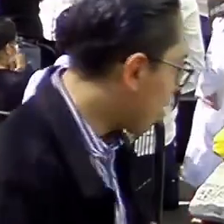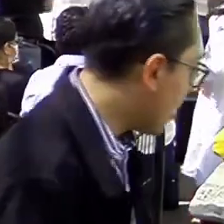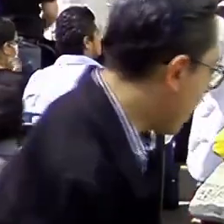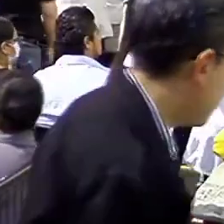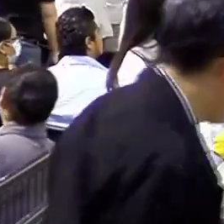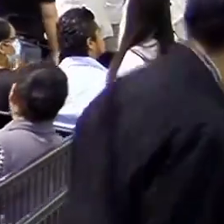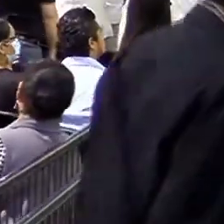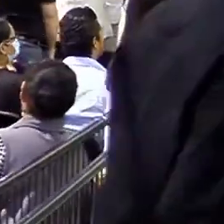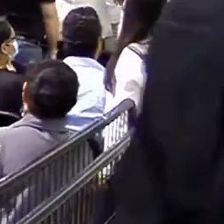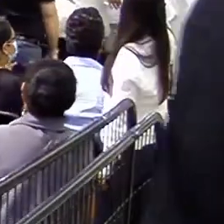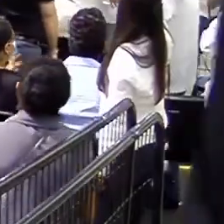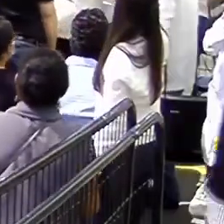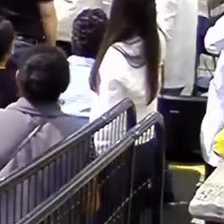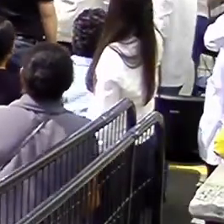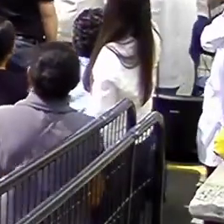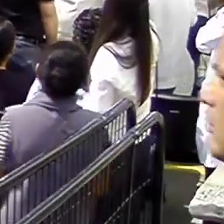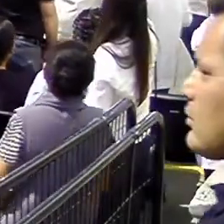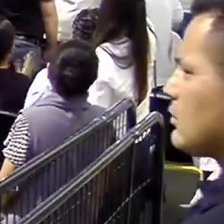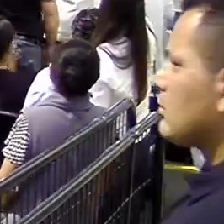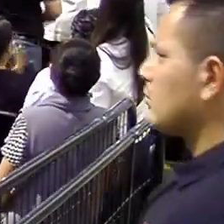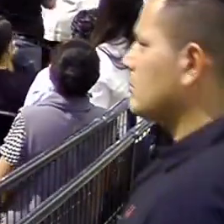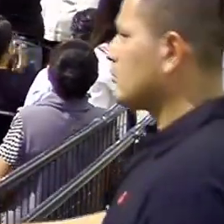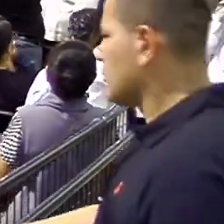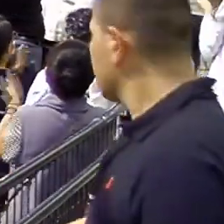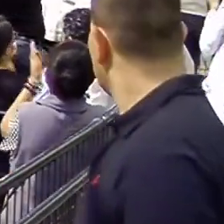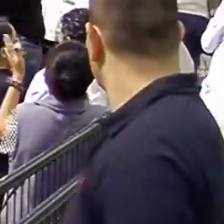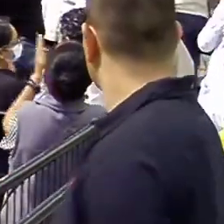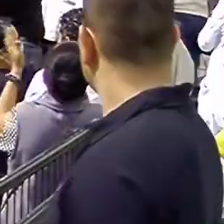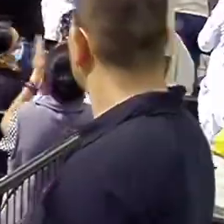Mexicano del Seguro Social, Zoe Robledo.